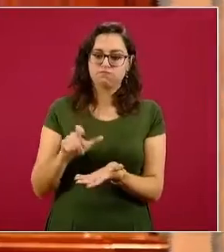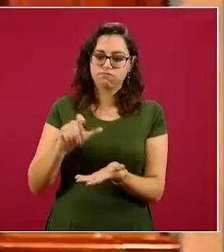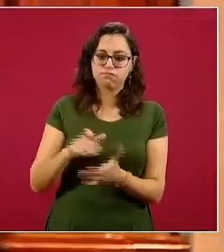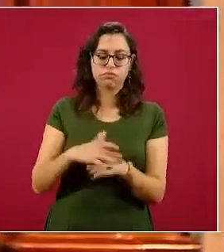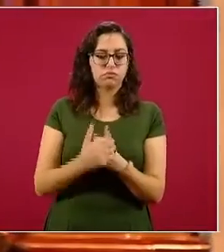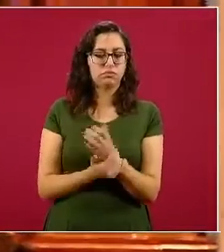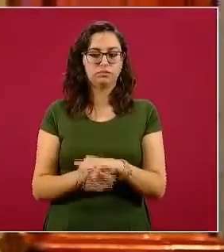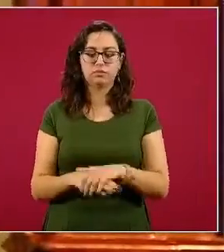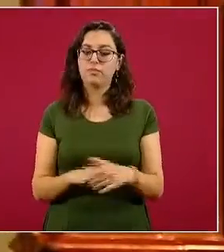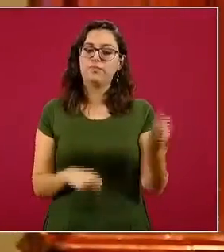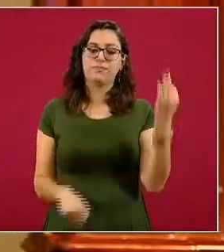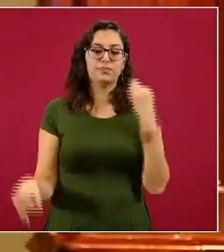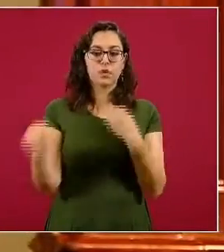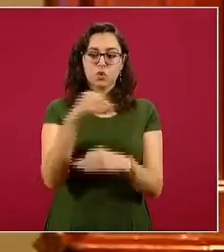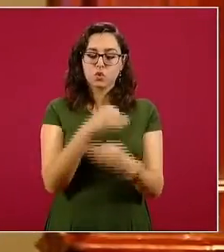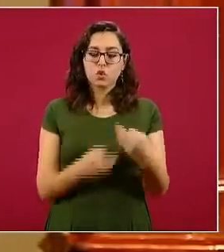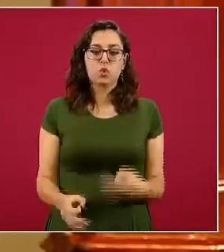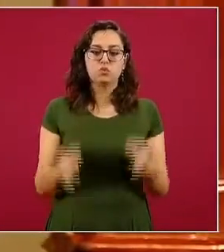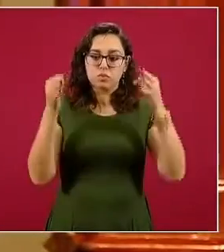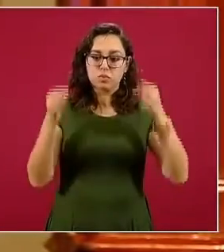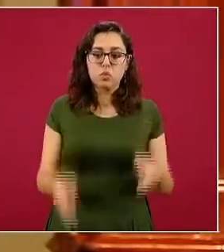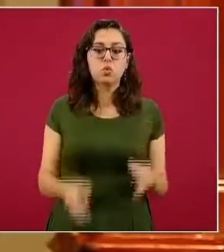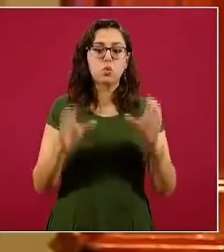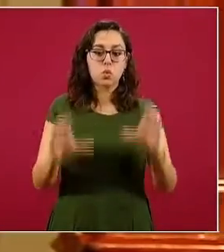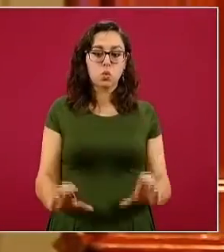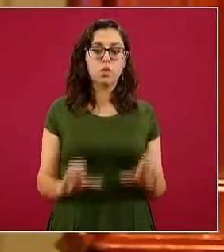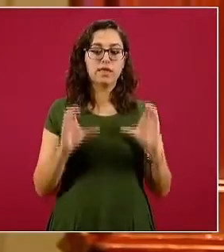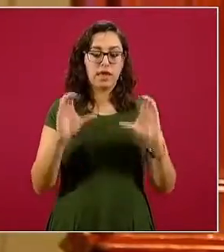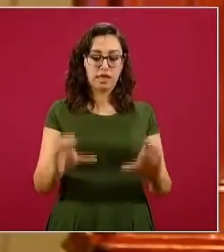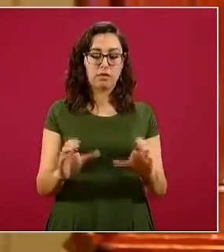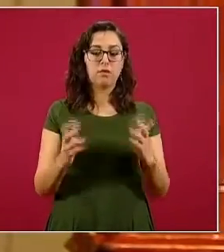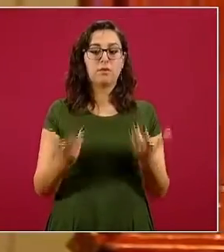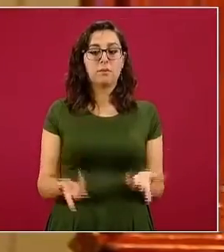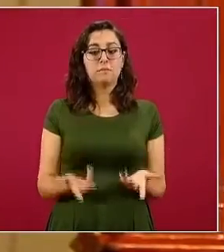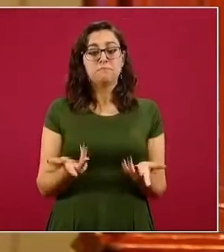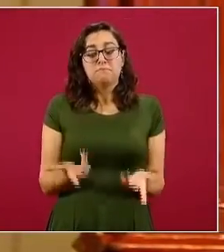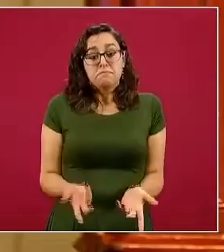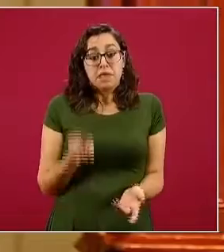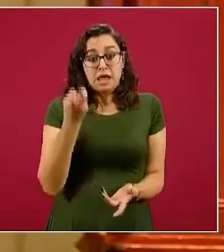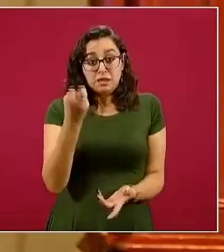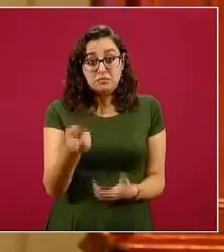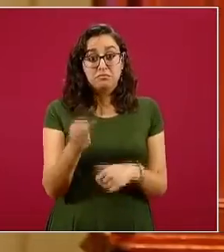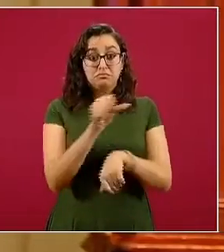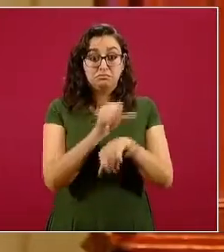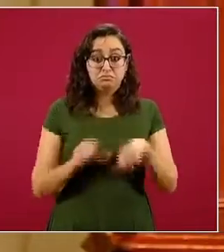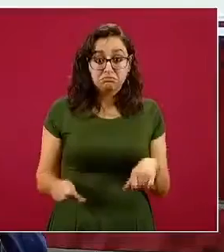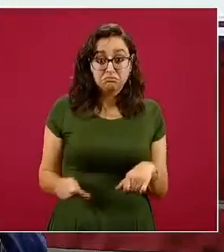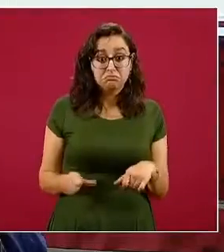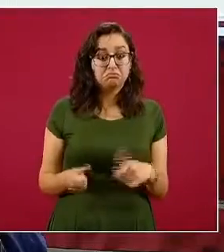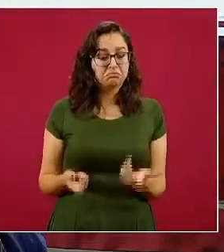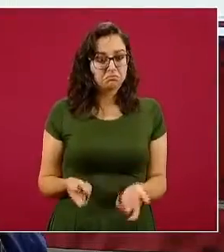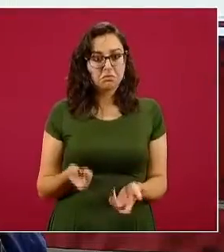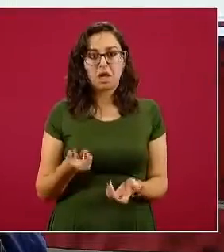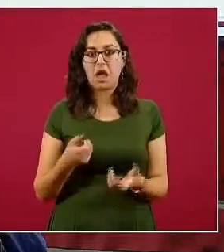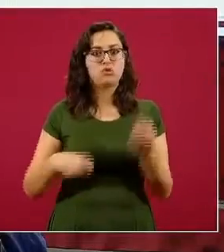de prevención que se deben de tener y vasectomía sin bisturí no es la